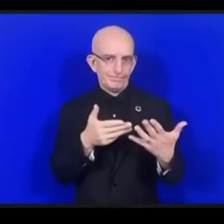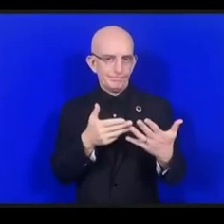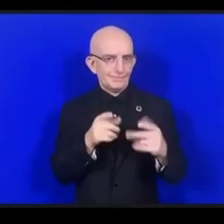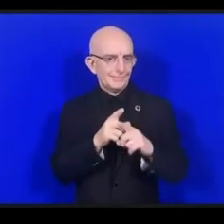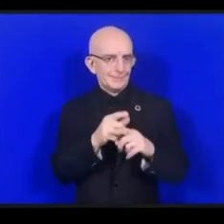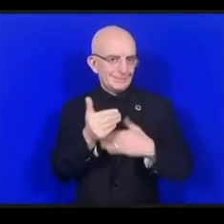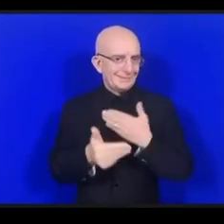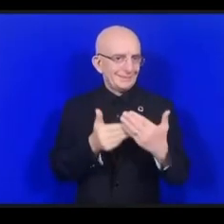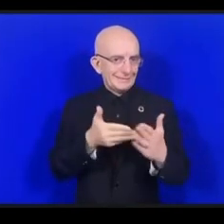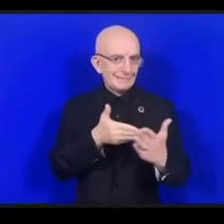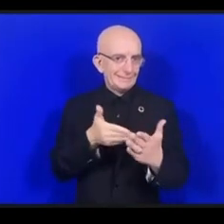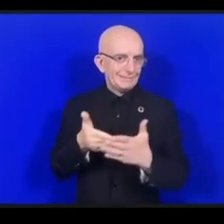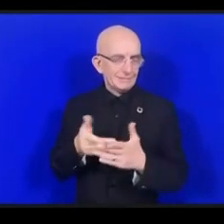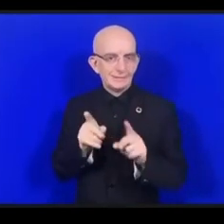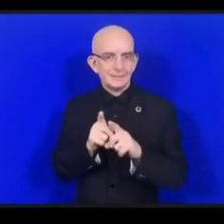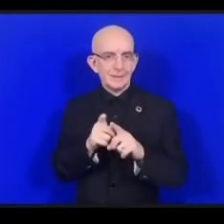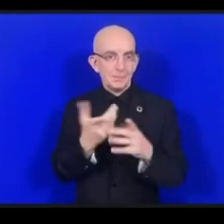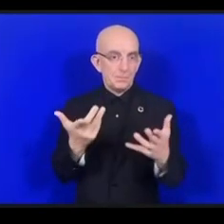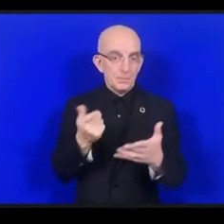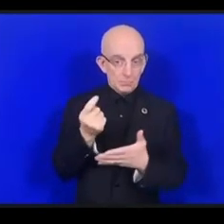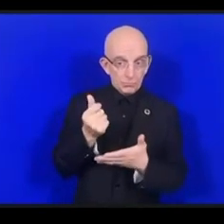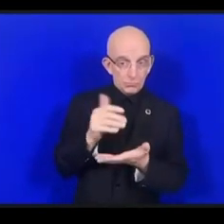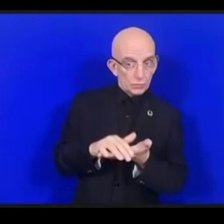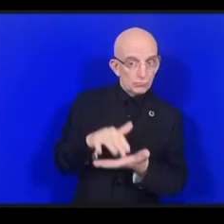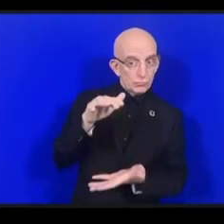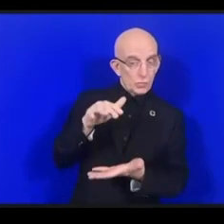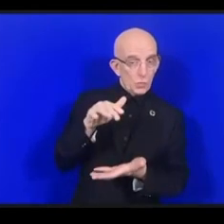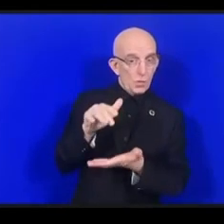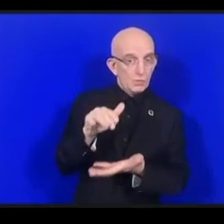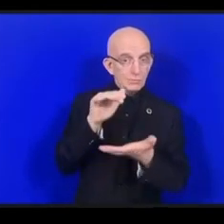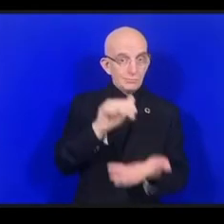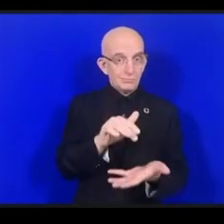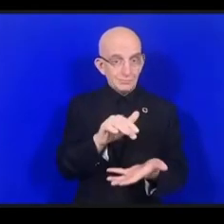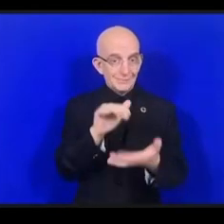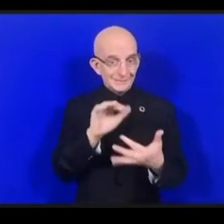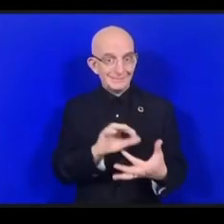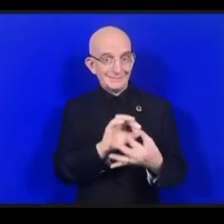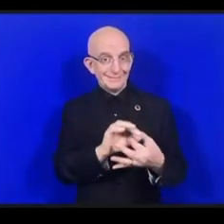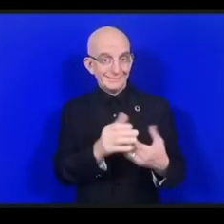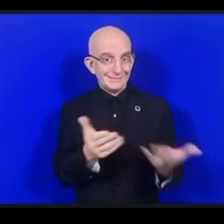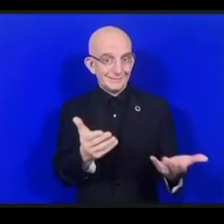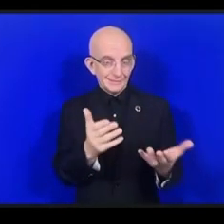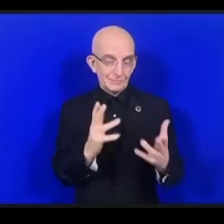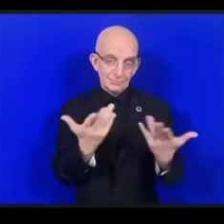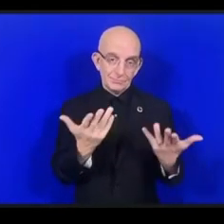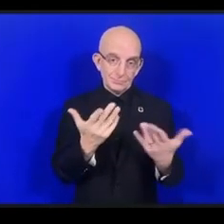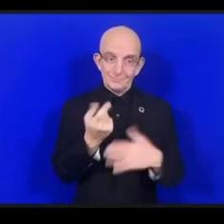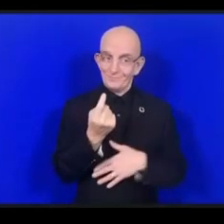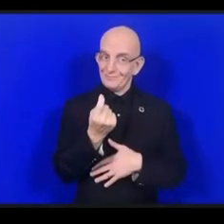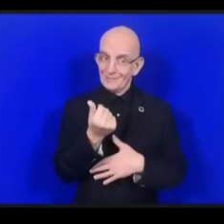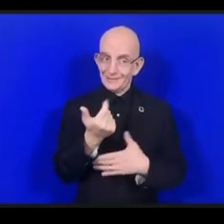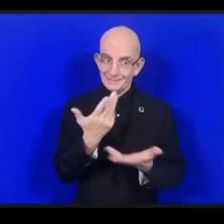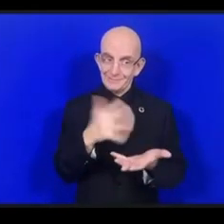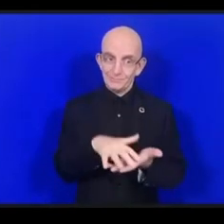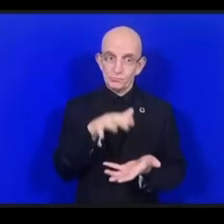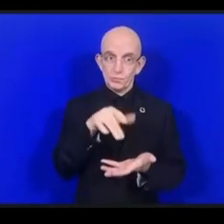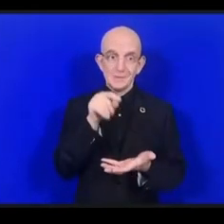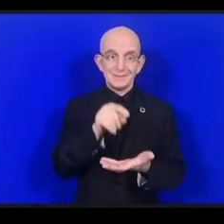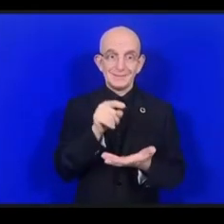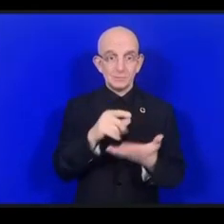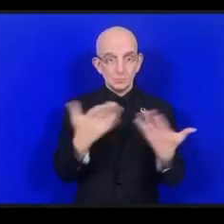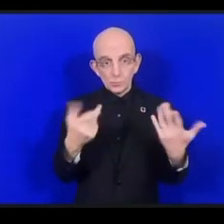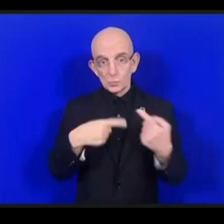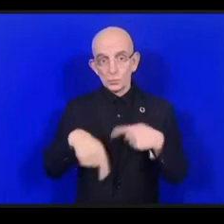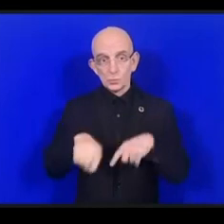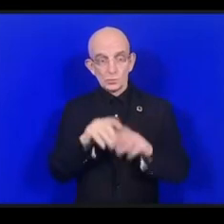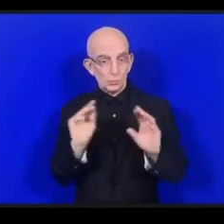pongan especial interés en los recursos recursos financieros recursos de tiempo porque nosotros como gente joven